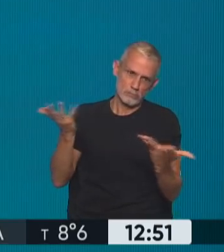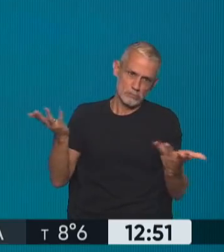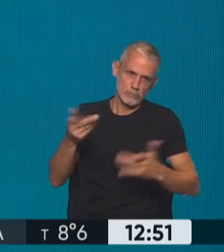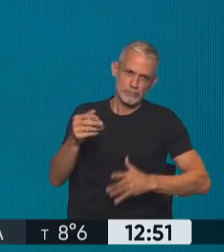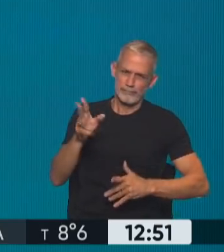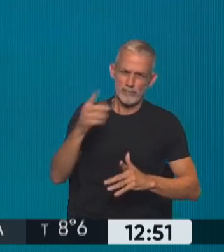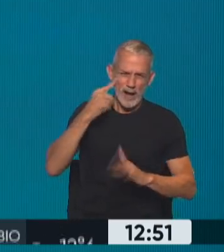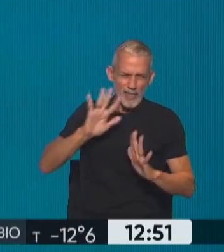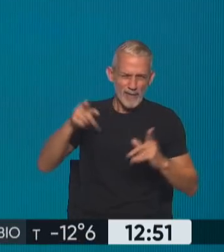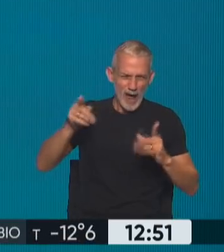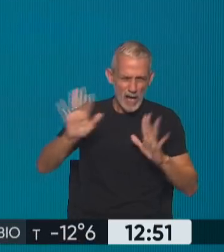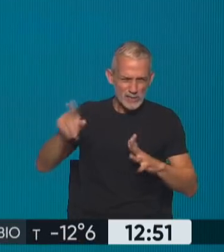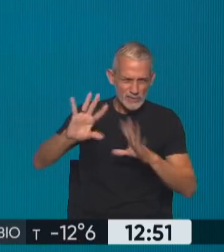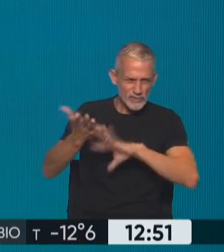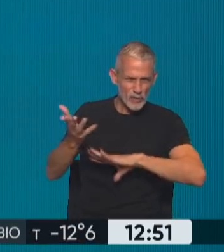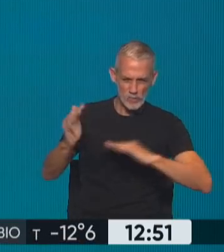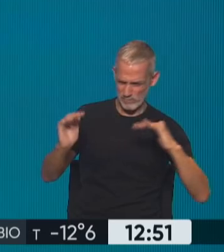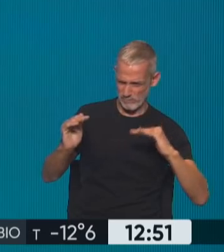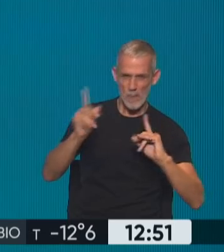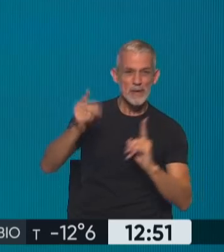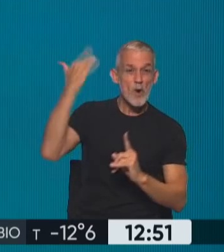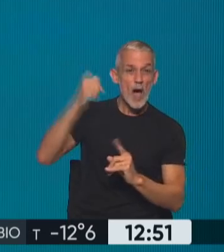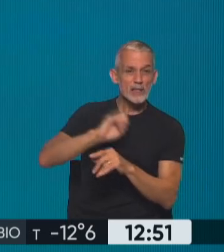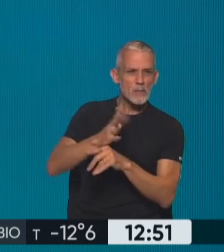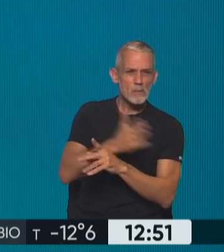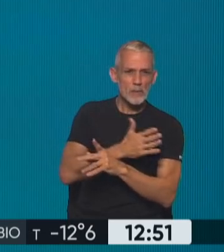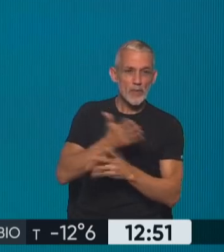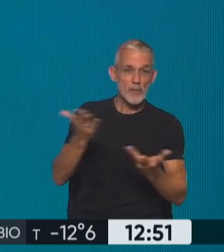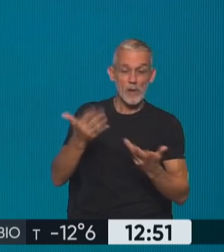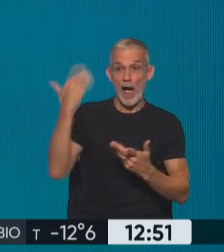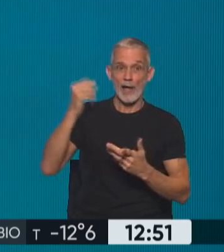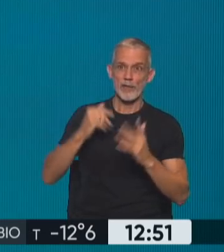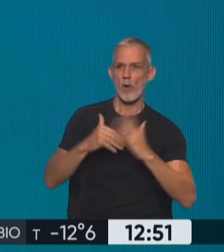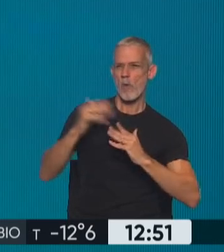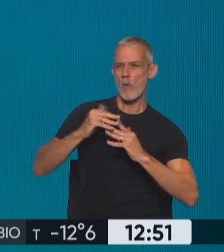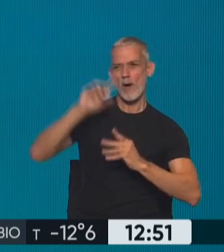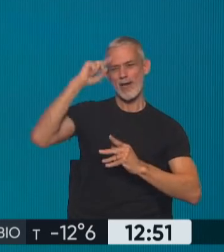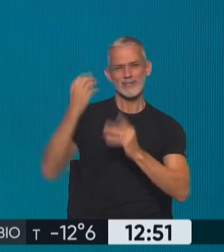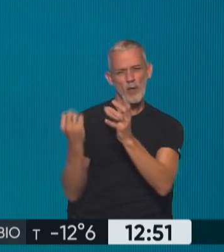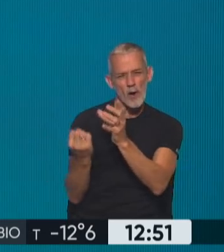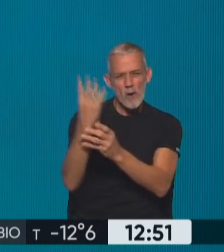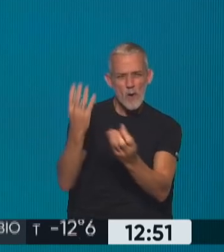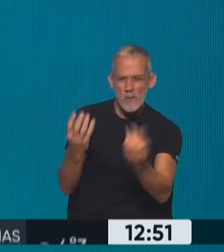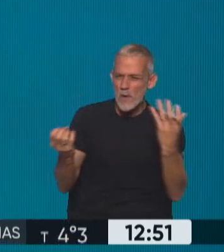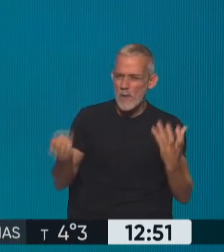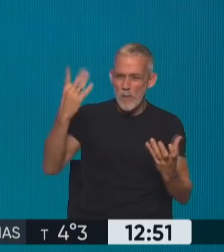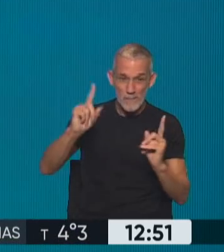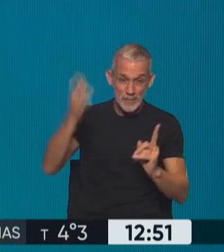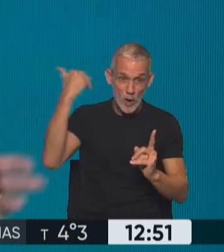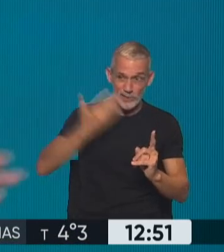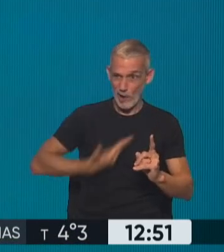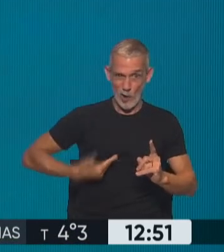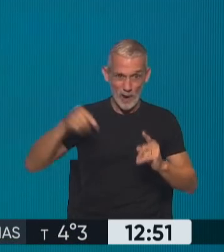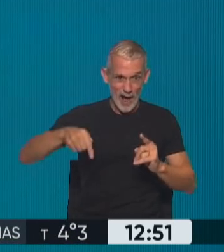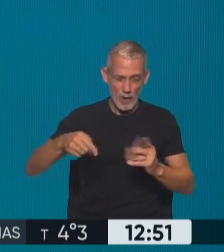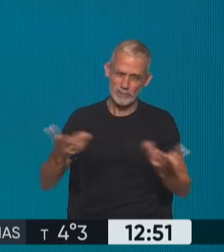absolutamente nada que ver con aquel en donde se construyeron los Estados que hoy gobiernan el